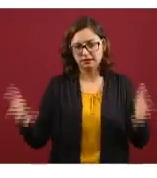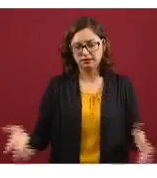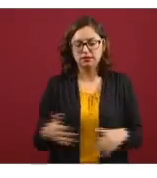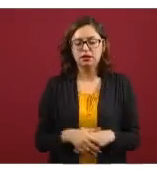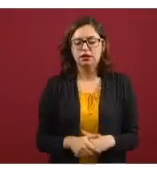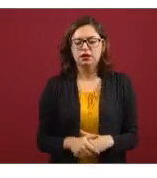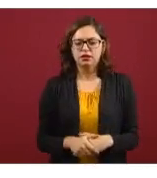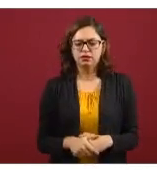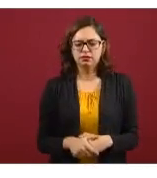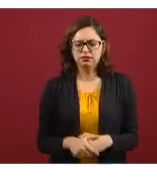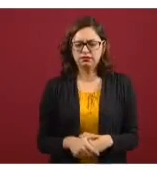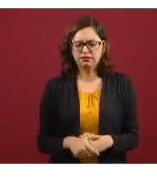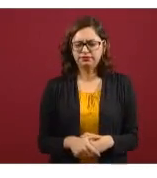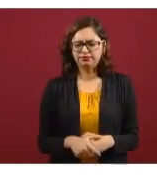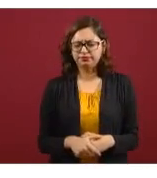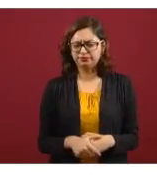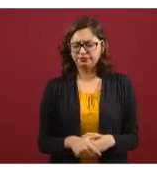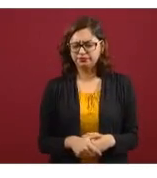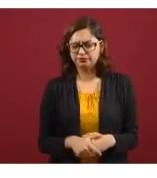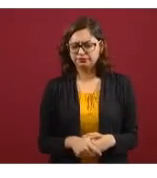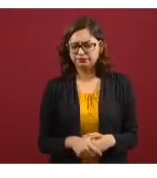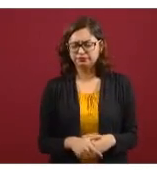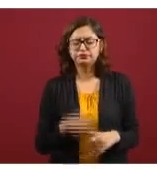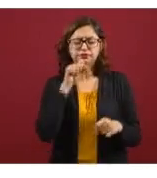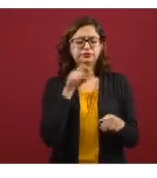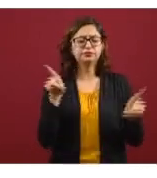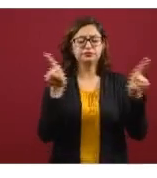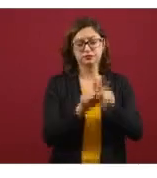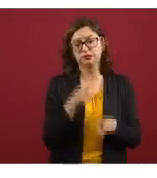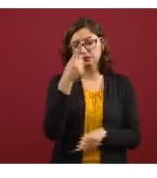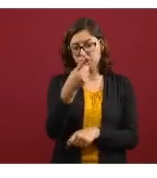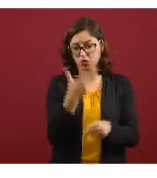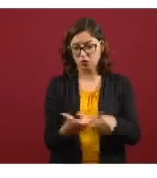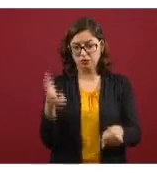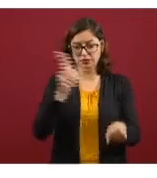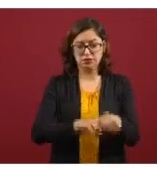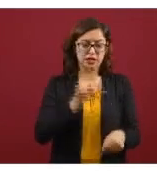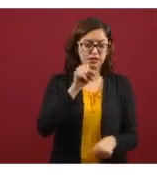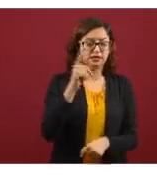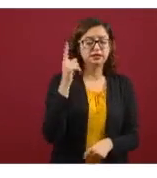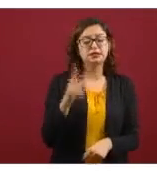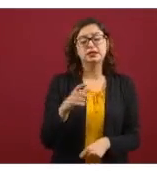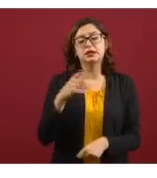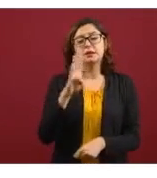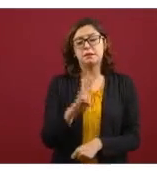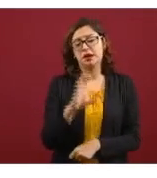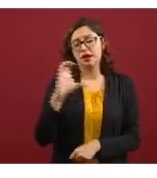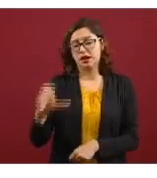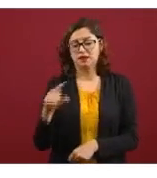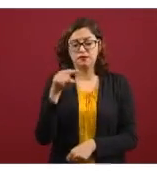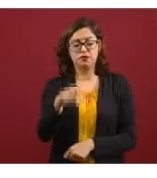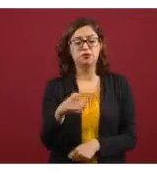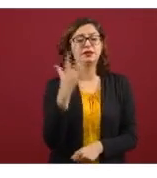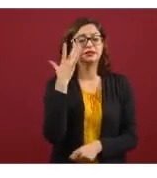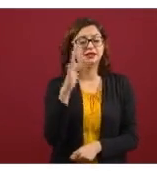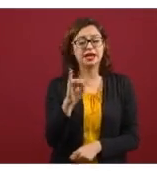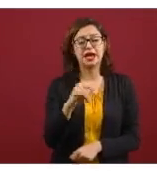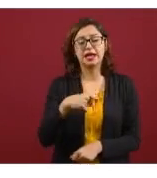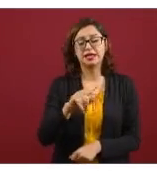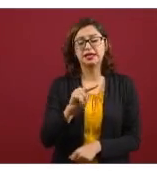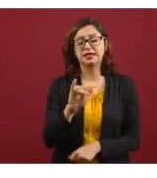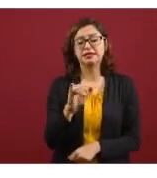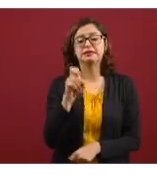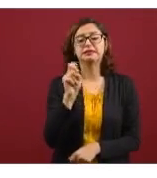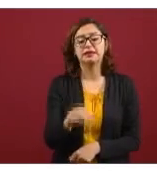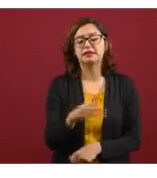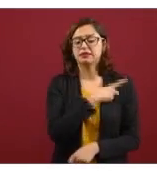la remodelación y ampliación de un hospital emblemático, que es el de San Quintín en Baja California, que se va a incrementar en el 100% en el